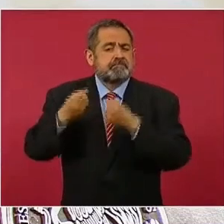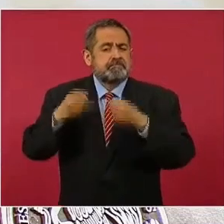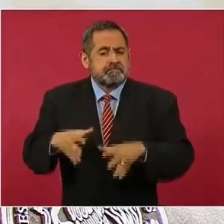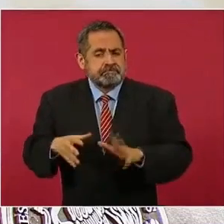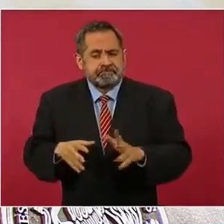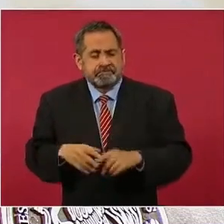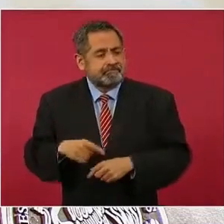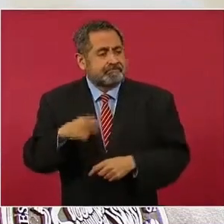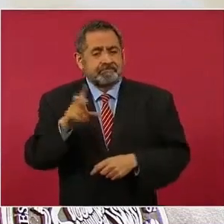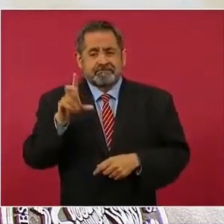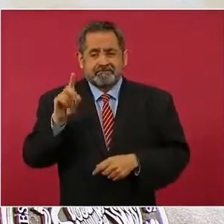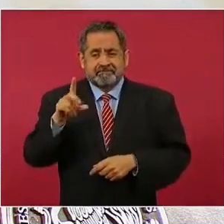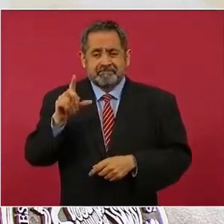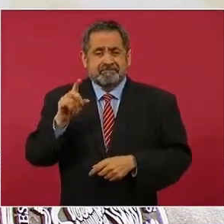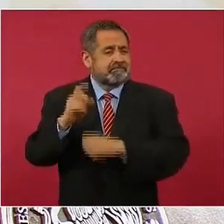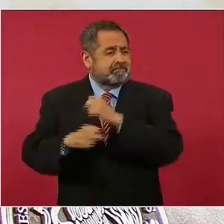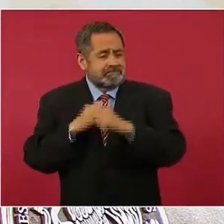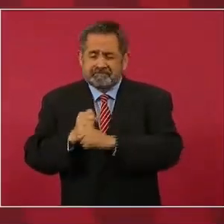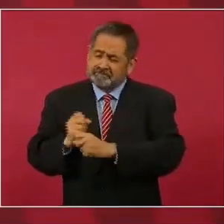Son 30 años de saqueo.